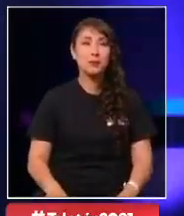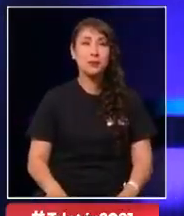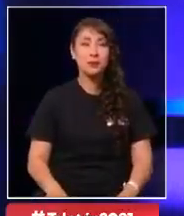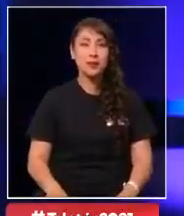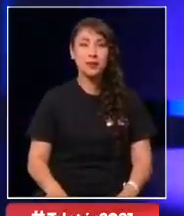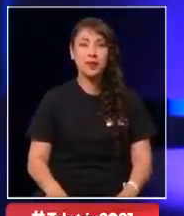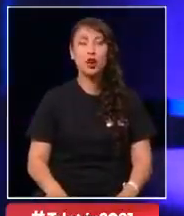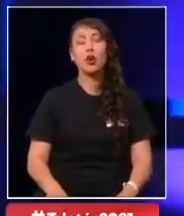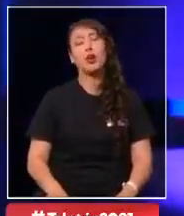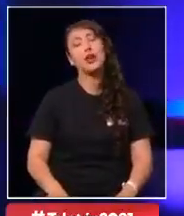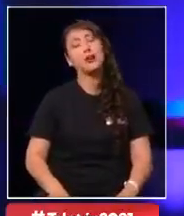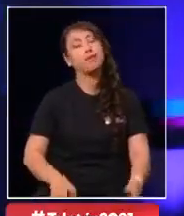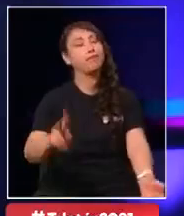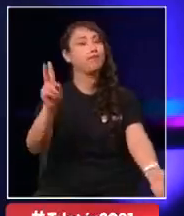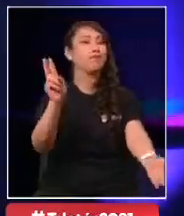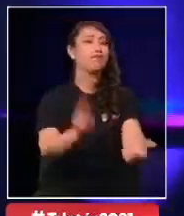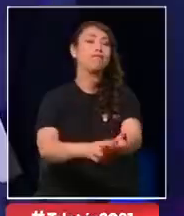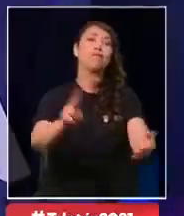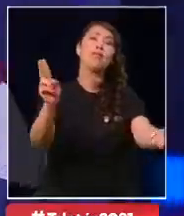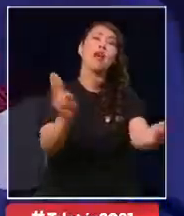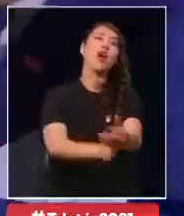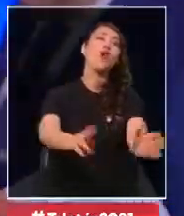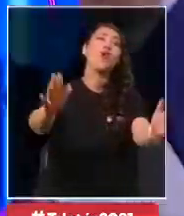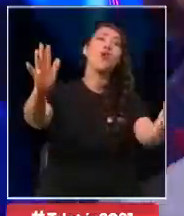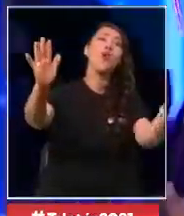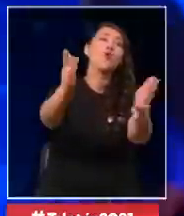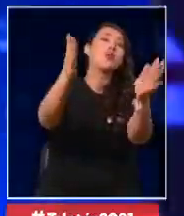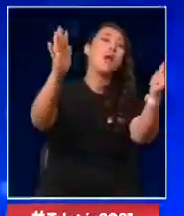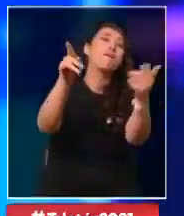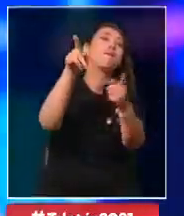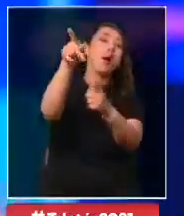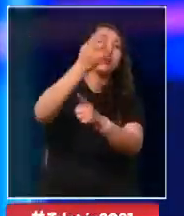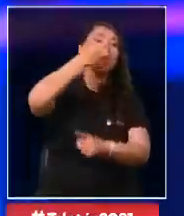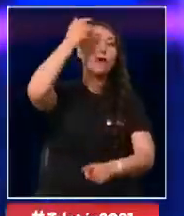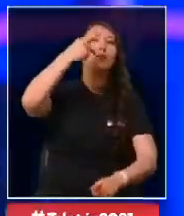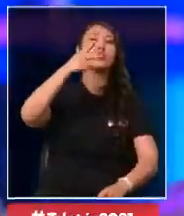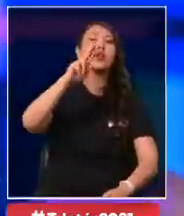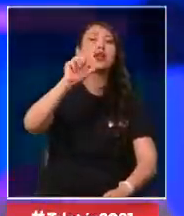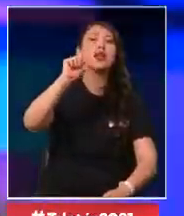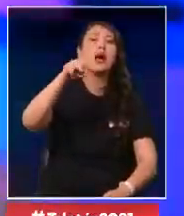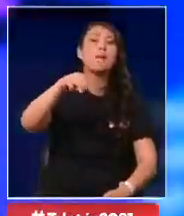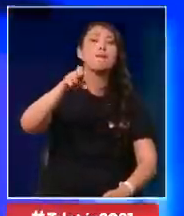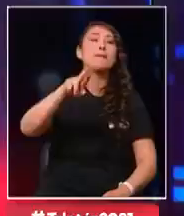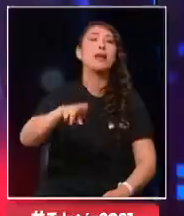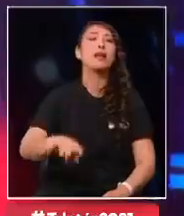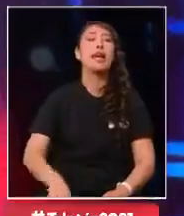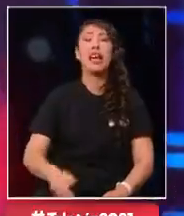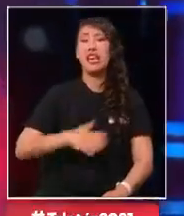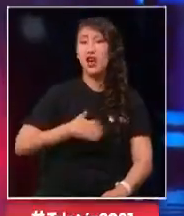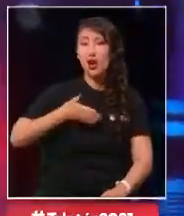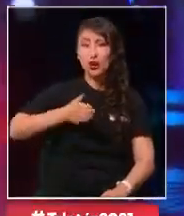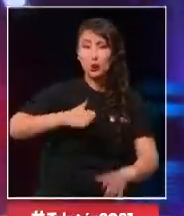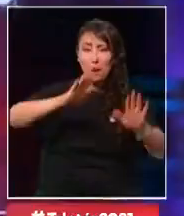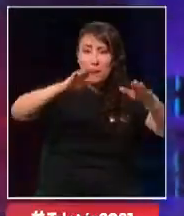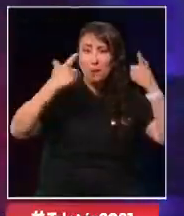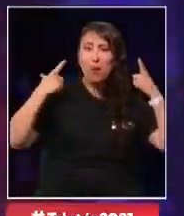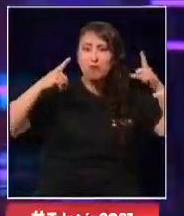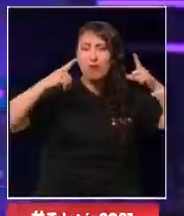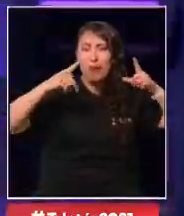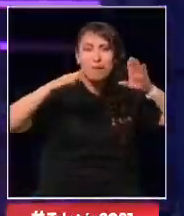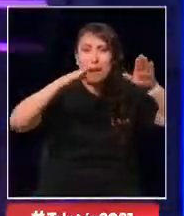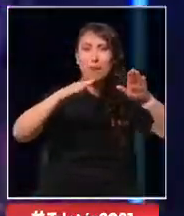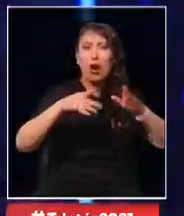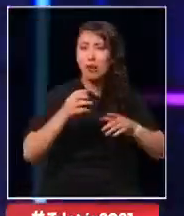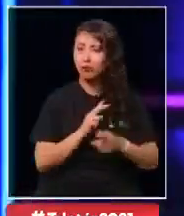Oye, démosle un gran aplauso a Estefan Kramer, en realidad. ¡Grande Kramer! Yo sé que no se quiere salir del personaje, pero lo